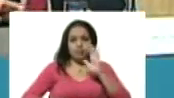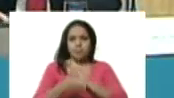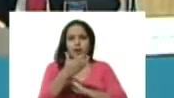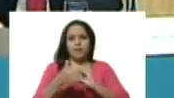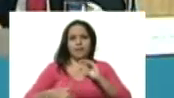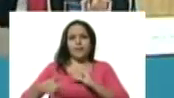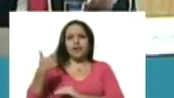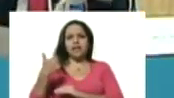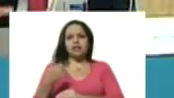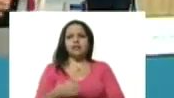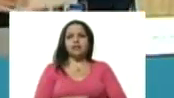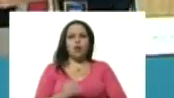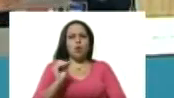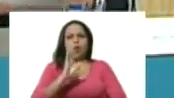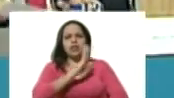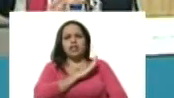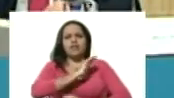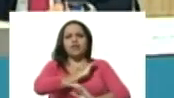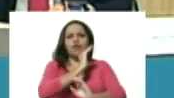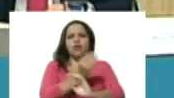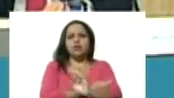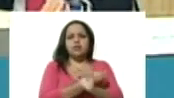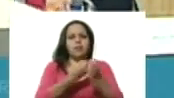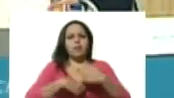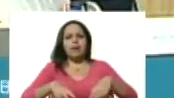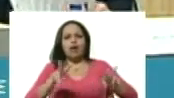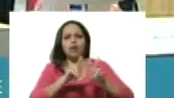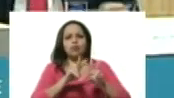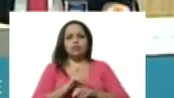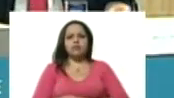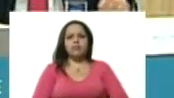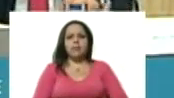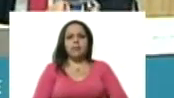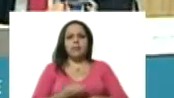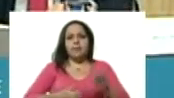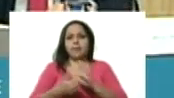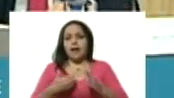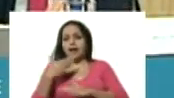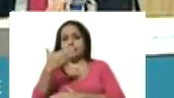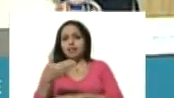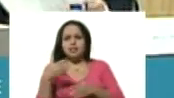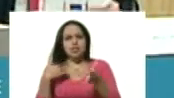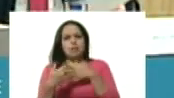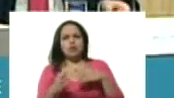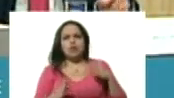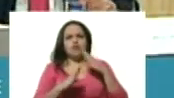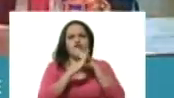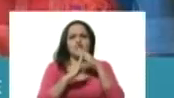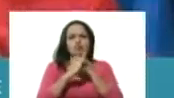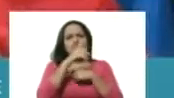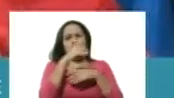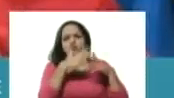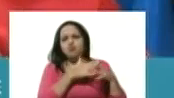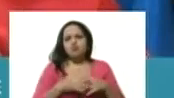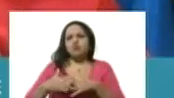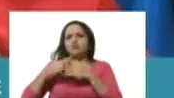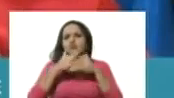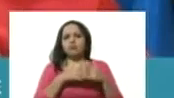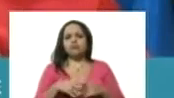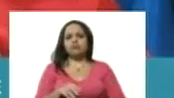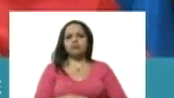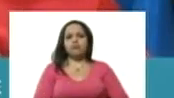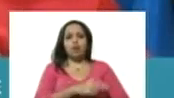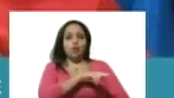tiene una fuerza y una moral que va más allá de las sanciones y de las agresiones imperialistas.